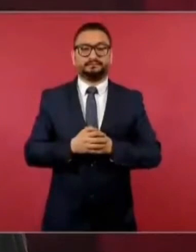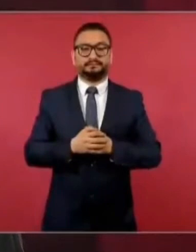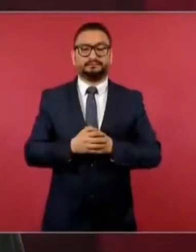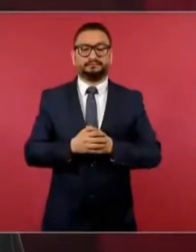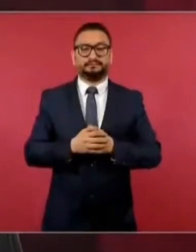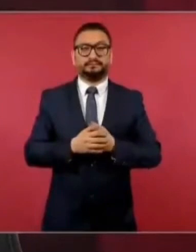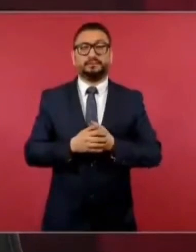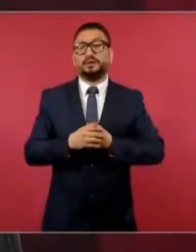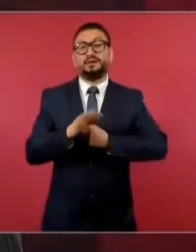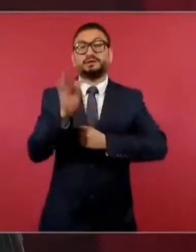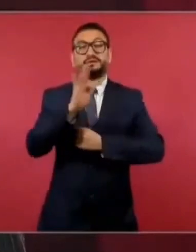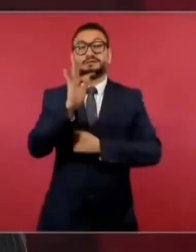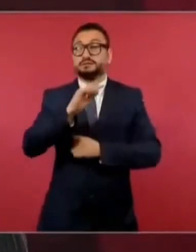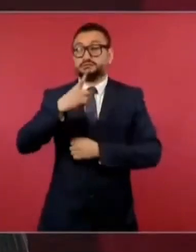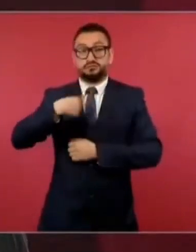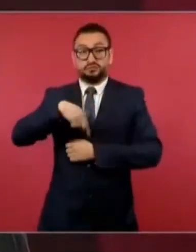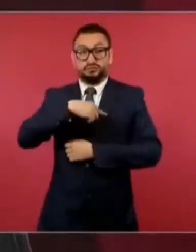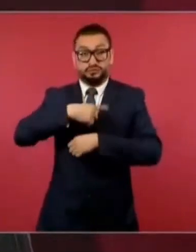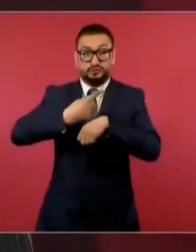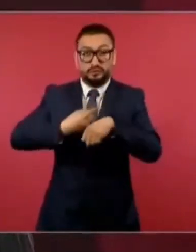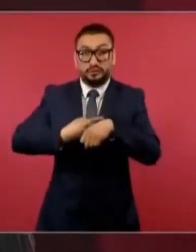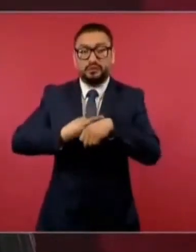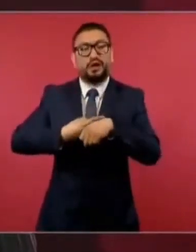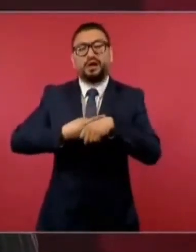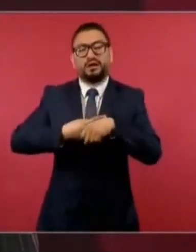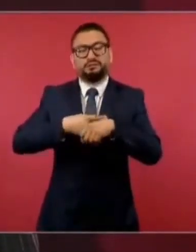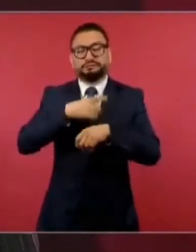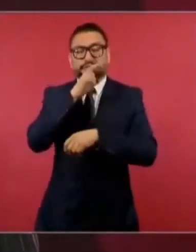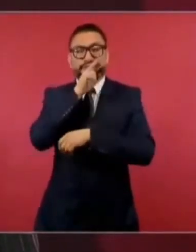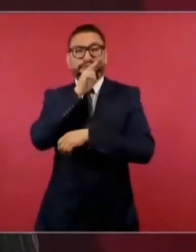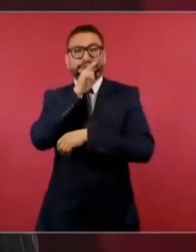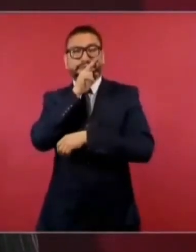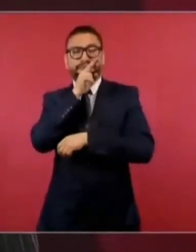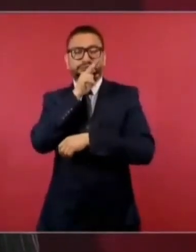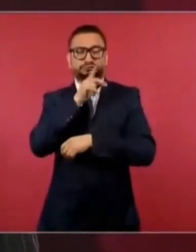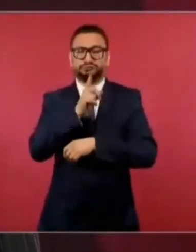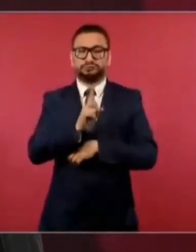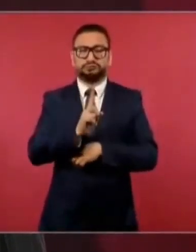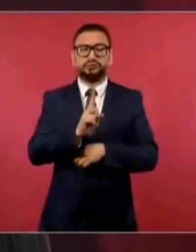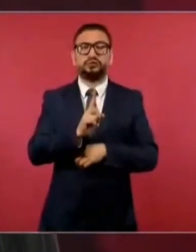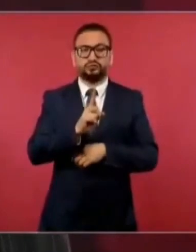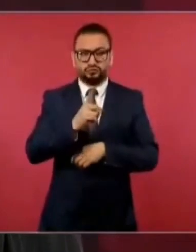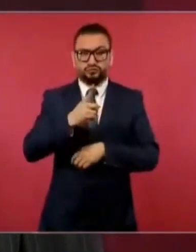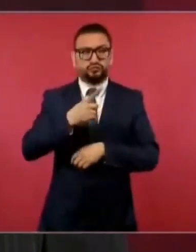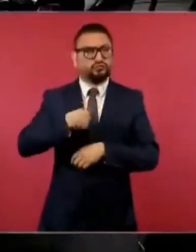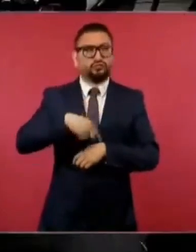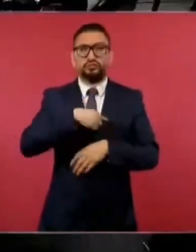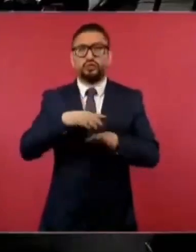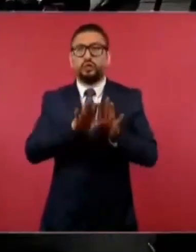nos enfermemos, que no nos preocupemos de cómo vamos a